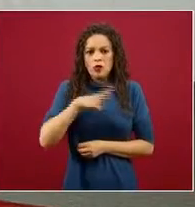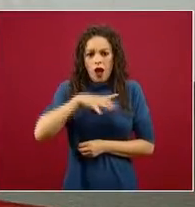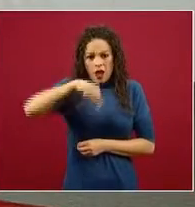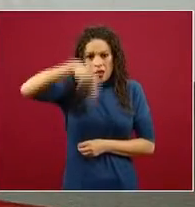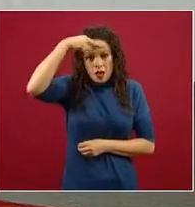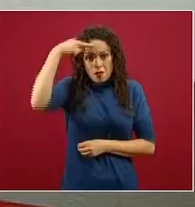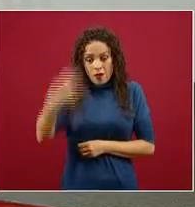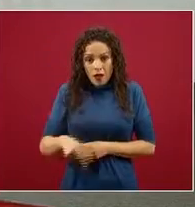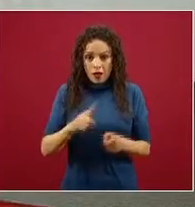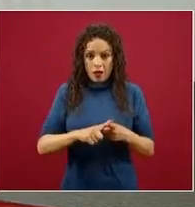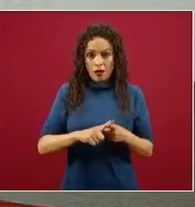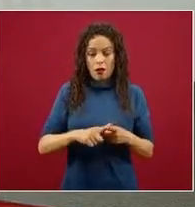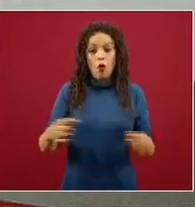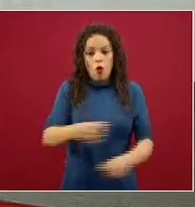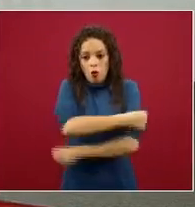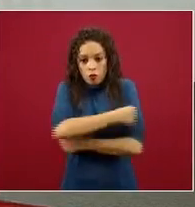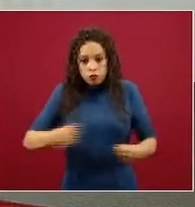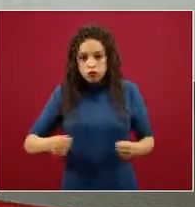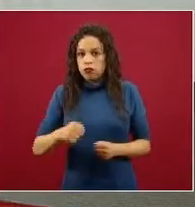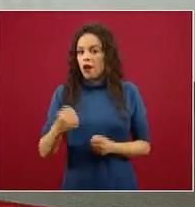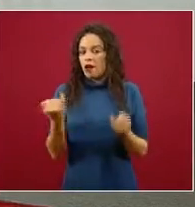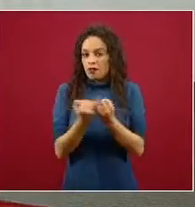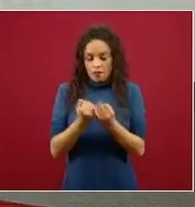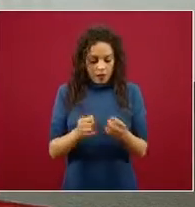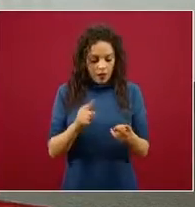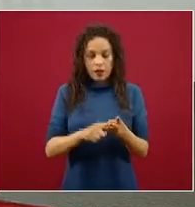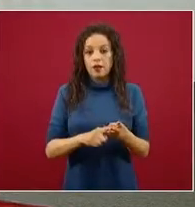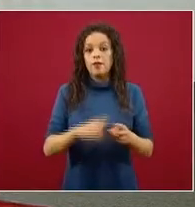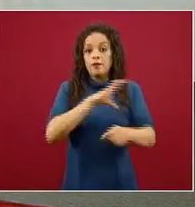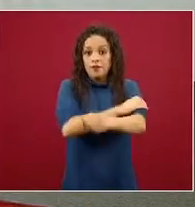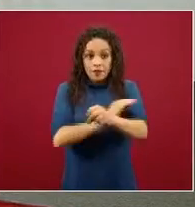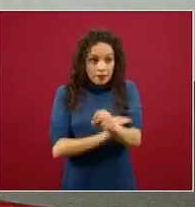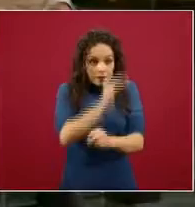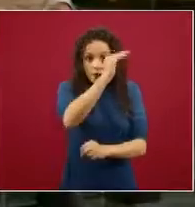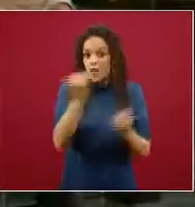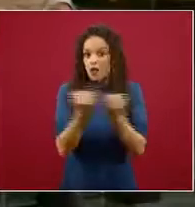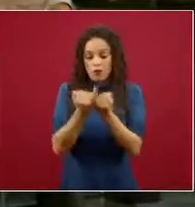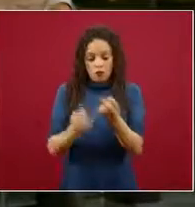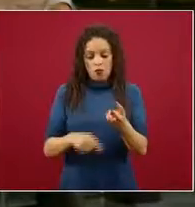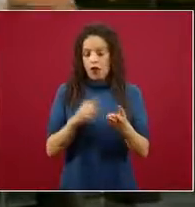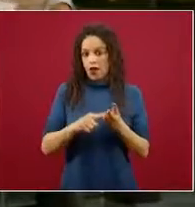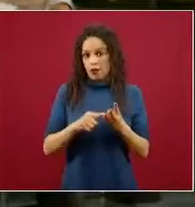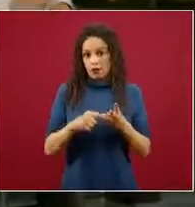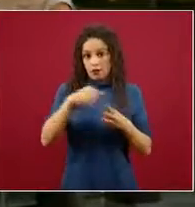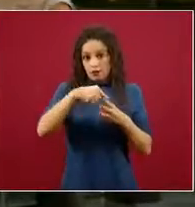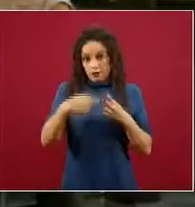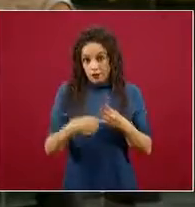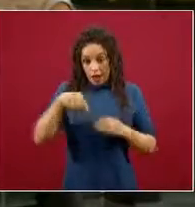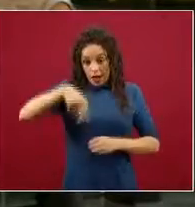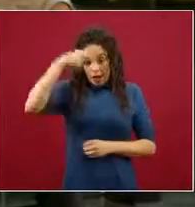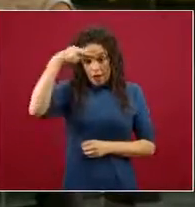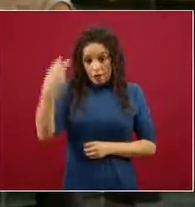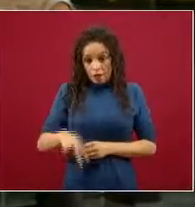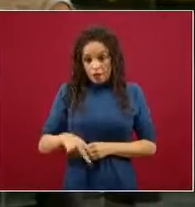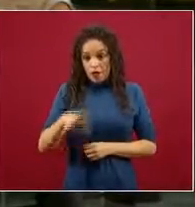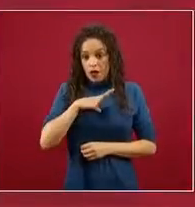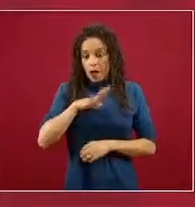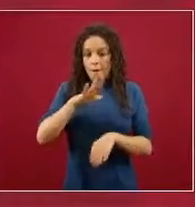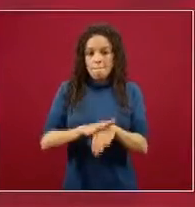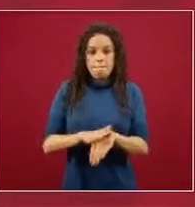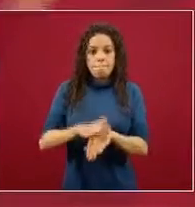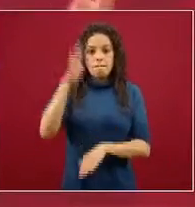de obesidad y también de hipertensión. México es uno de los países que ha tenido el más grande daño